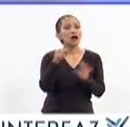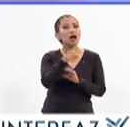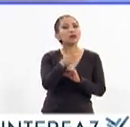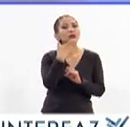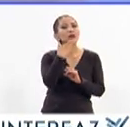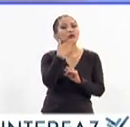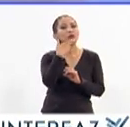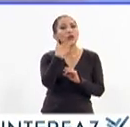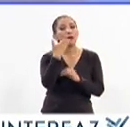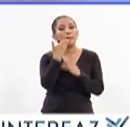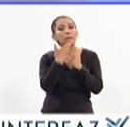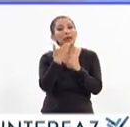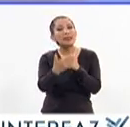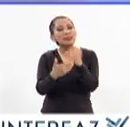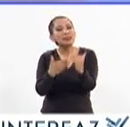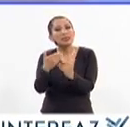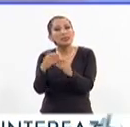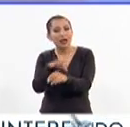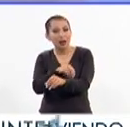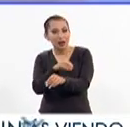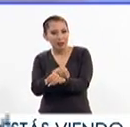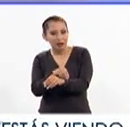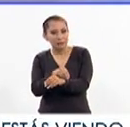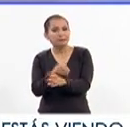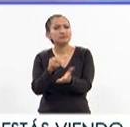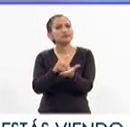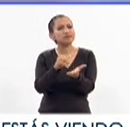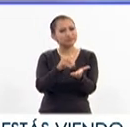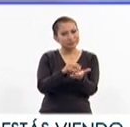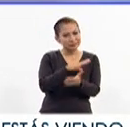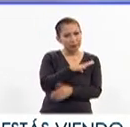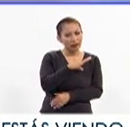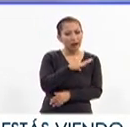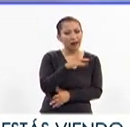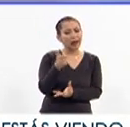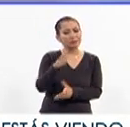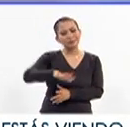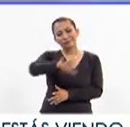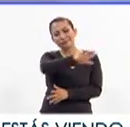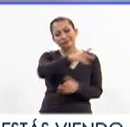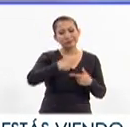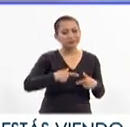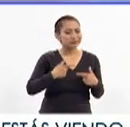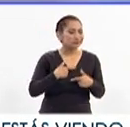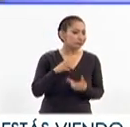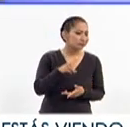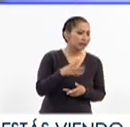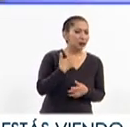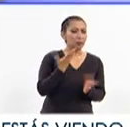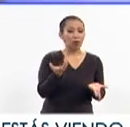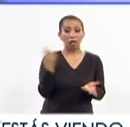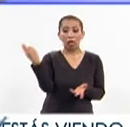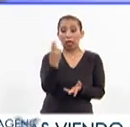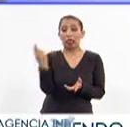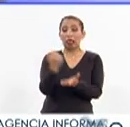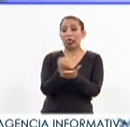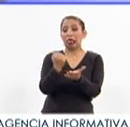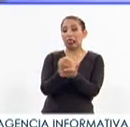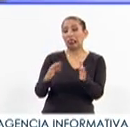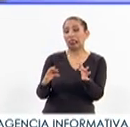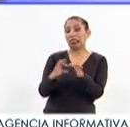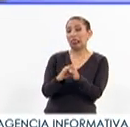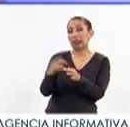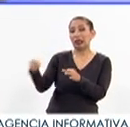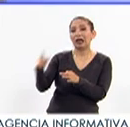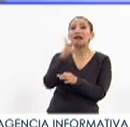un uso eficiente de la energía. Todavía tenemos una sociedad muy dependiente de